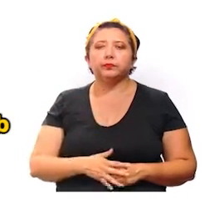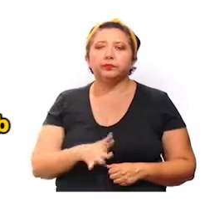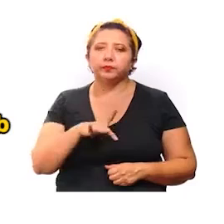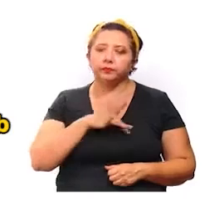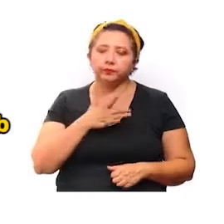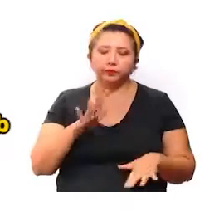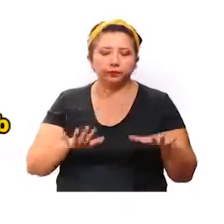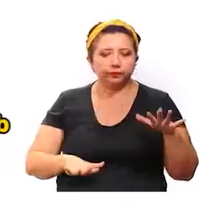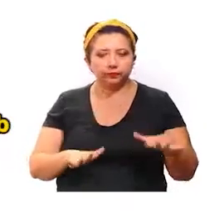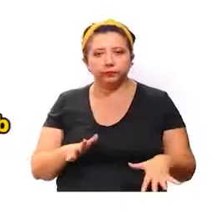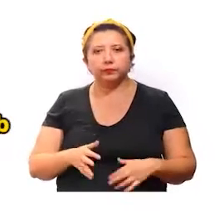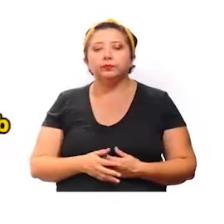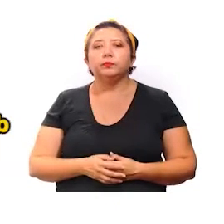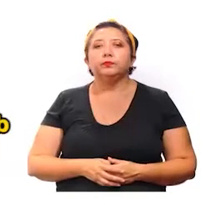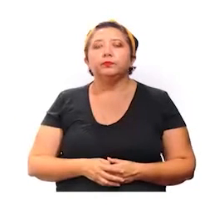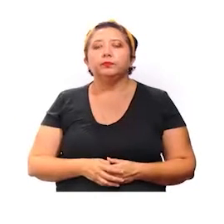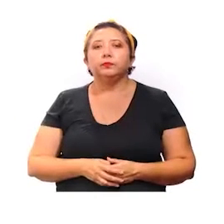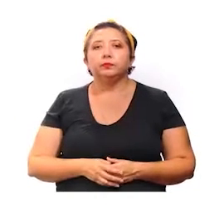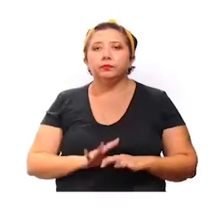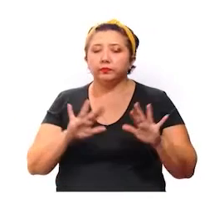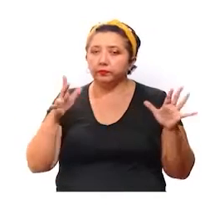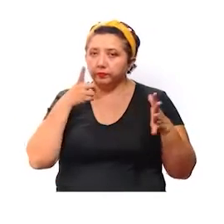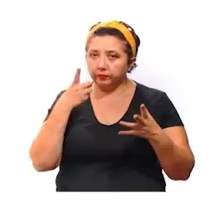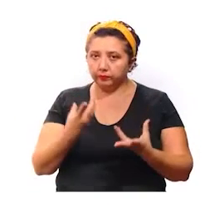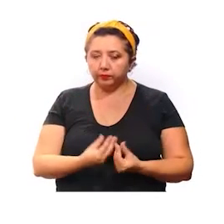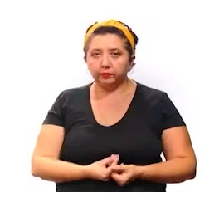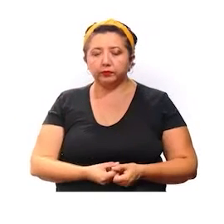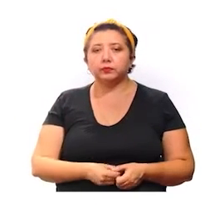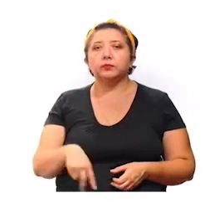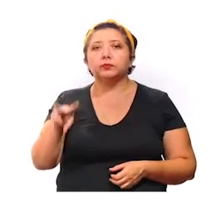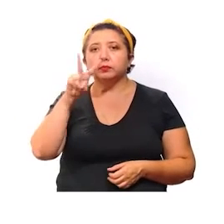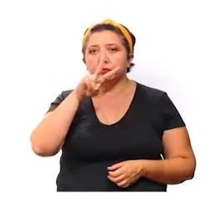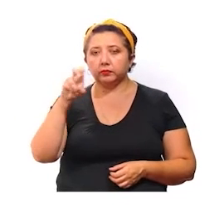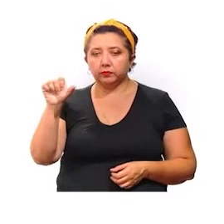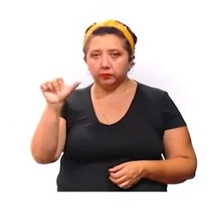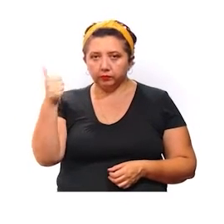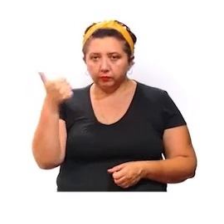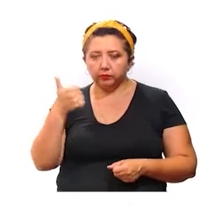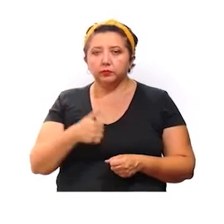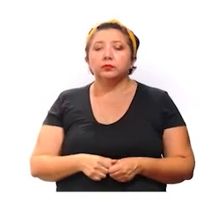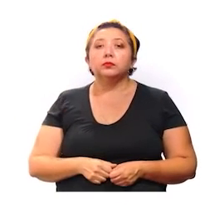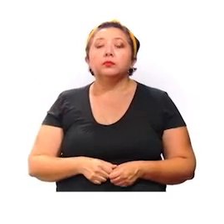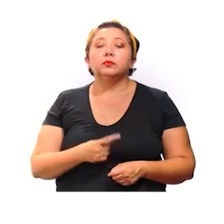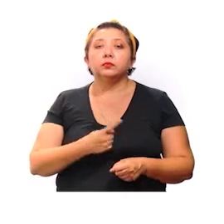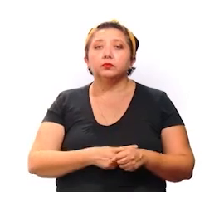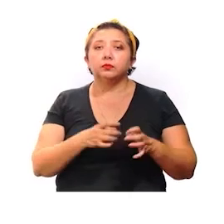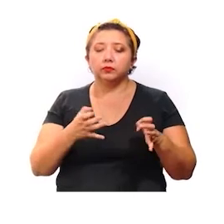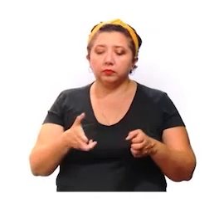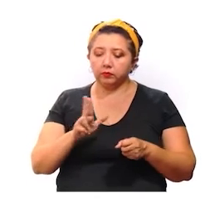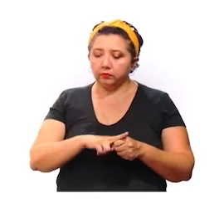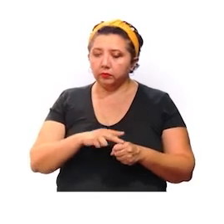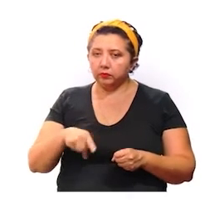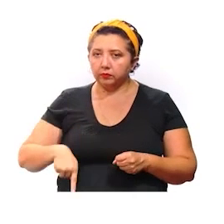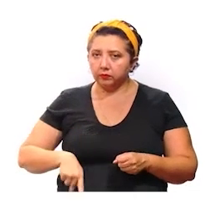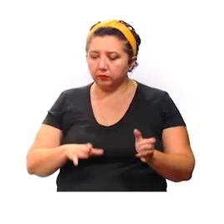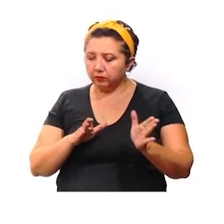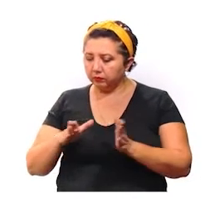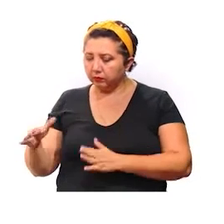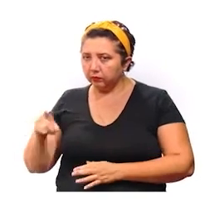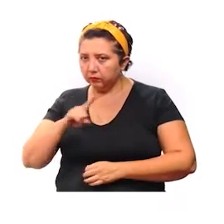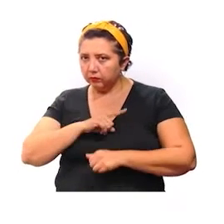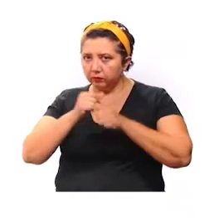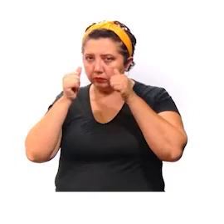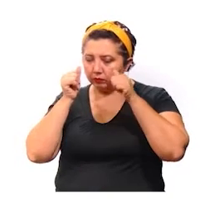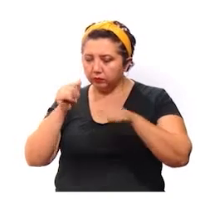Yucatán. Presentan síntomas leves. Como ya mencionamos, 211 de los casos positivos están en hospitales públicos